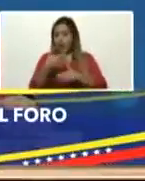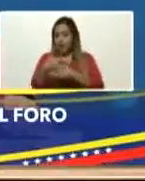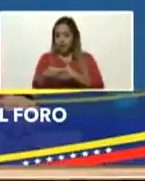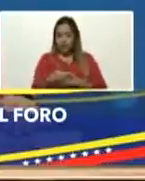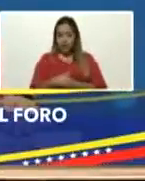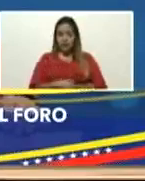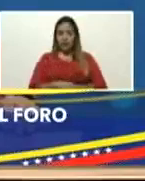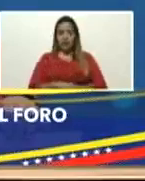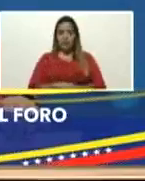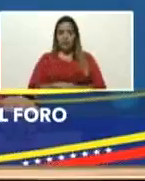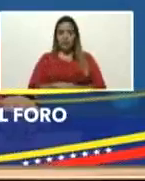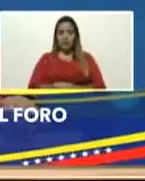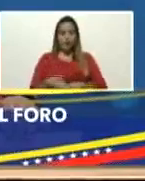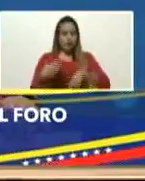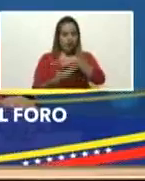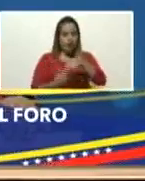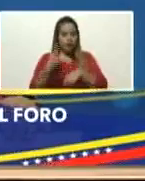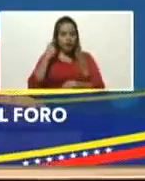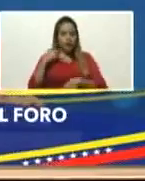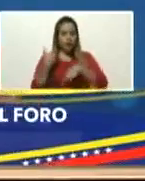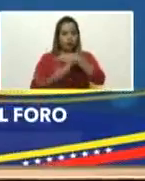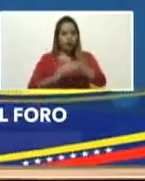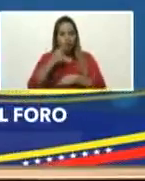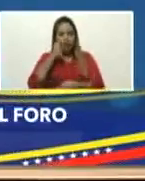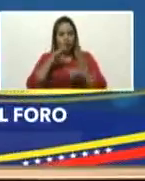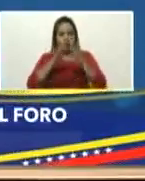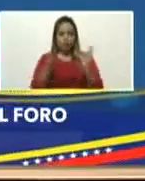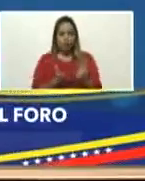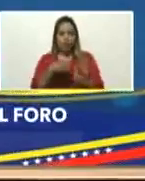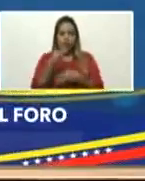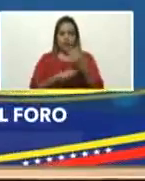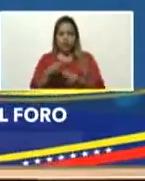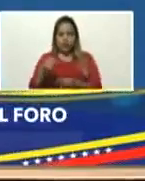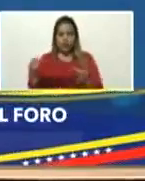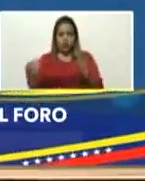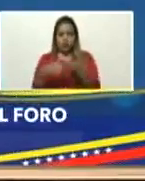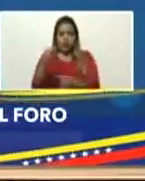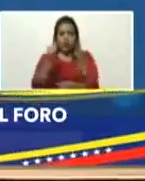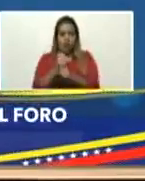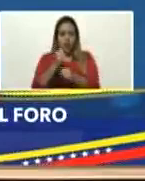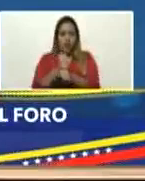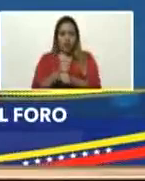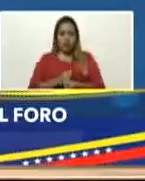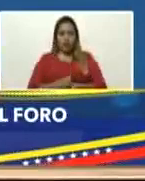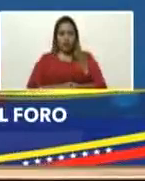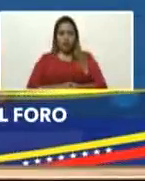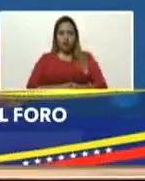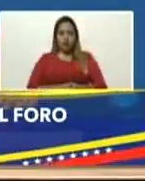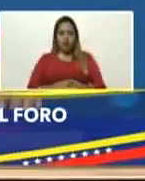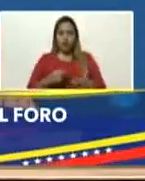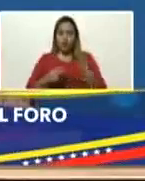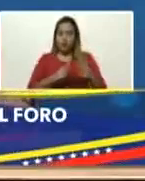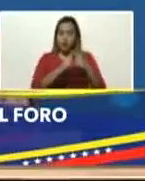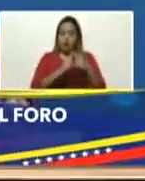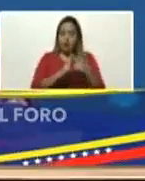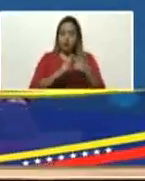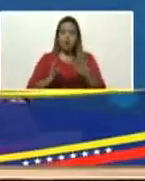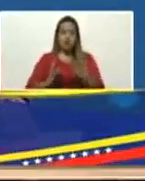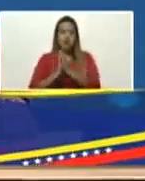decir, revolucionarios y revolucionarias del mundo, la realización de este grupo de trabajo ampliado del Foro de Sao Paulo acá